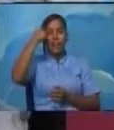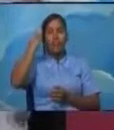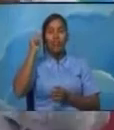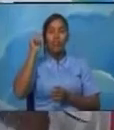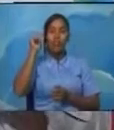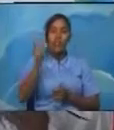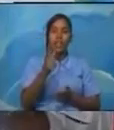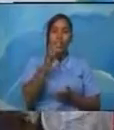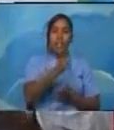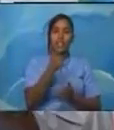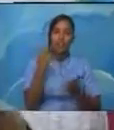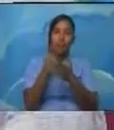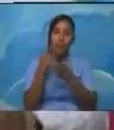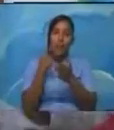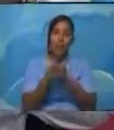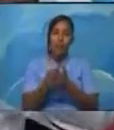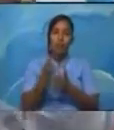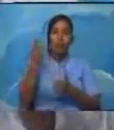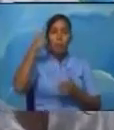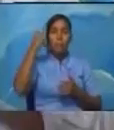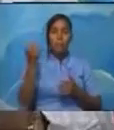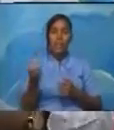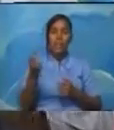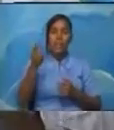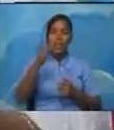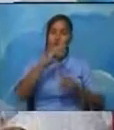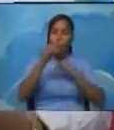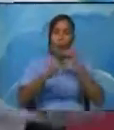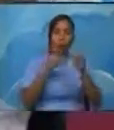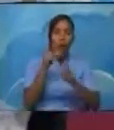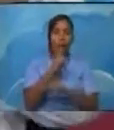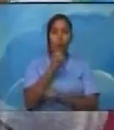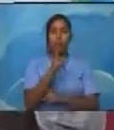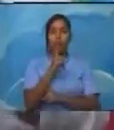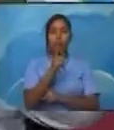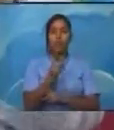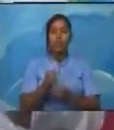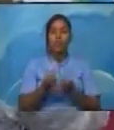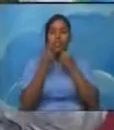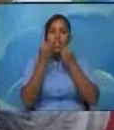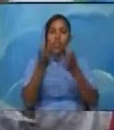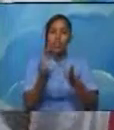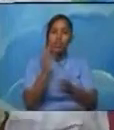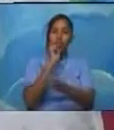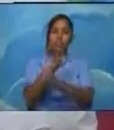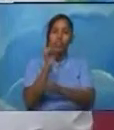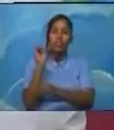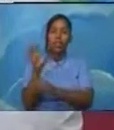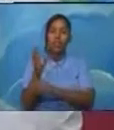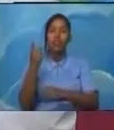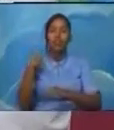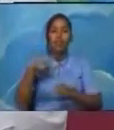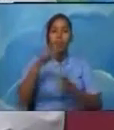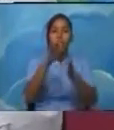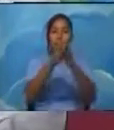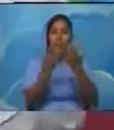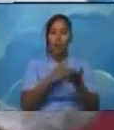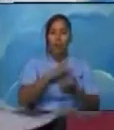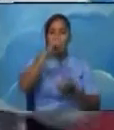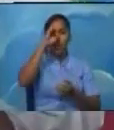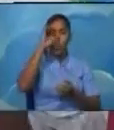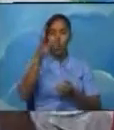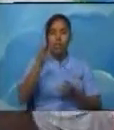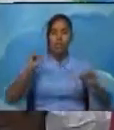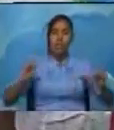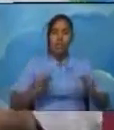que hay gente que pagaron un precio. ¿Para qué? Para que no hagan lo malo, aleluya. Y exhortarle conforme a la palabra del Señor. Porque aquí está claro que